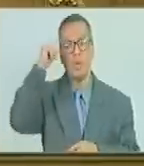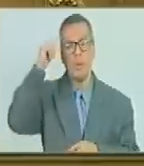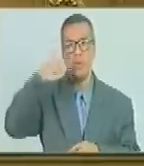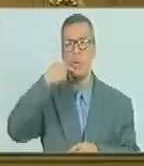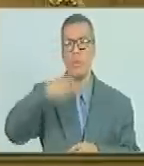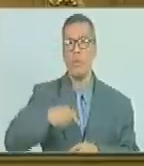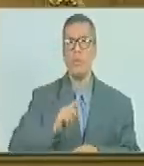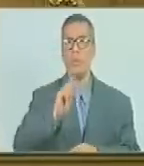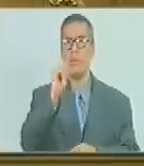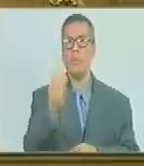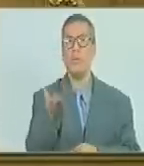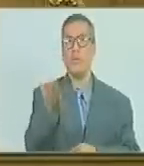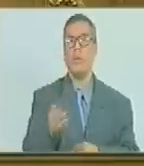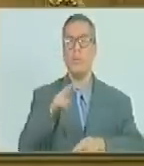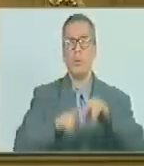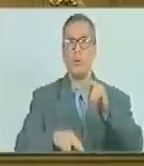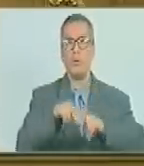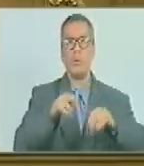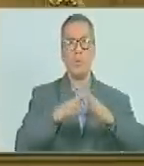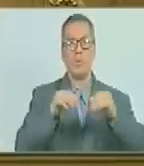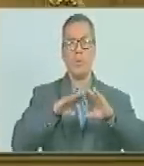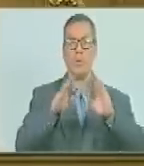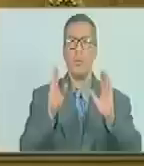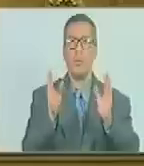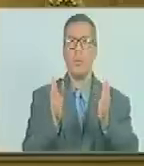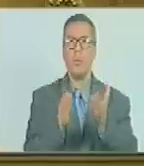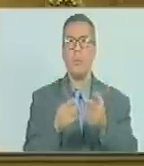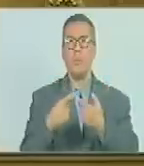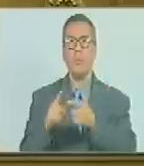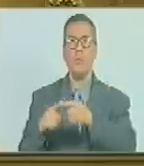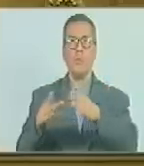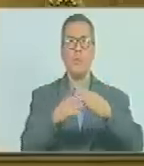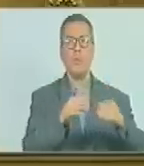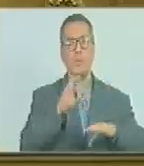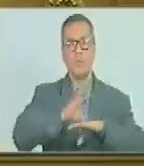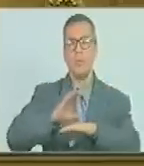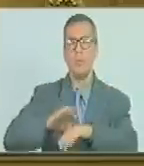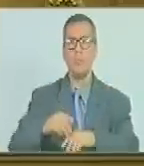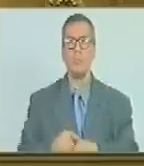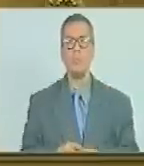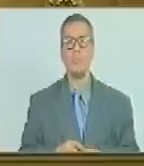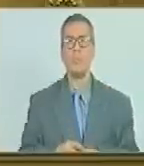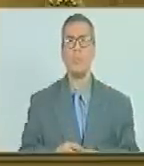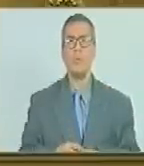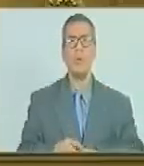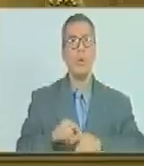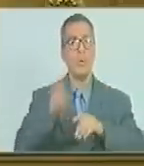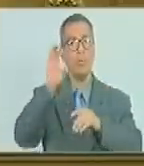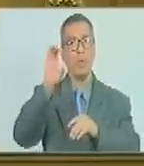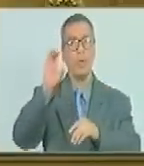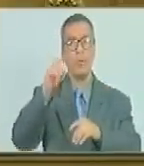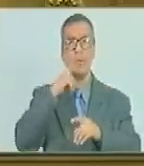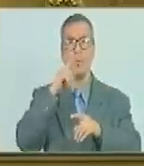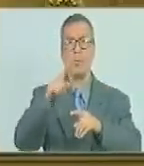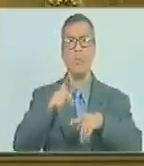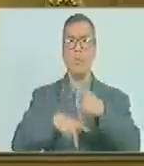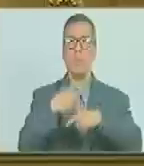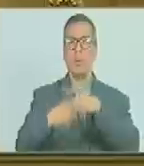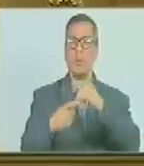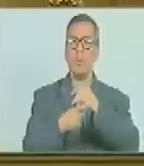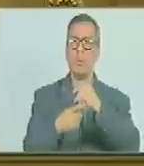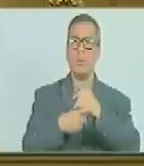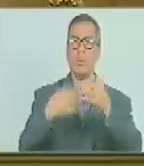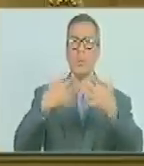siendo un actor fundamental en la construcción de un mundo pluripolar y multicéntrico. Un país vanguardia en desarrollo